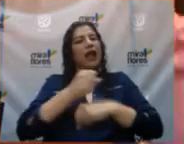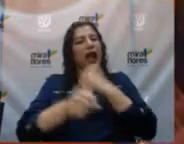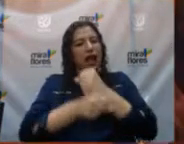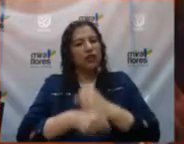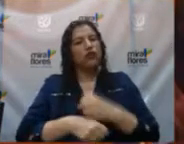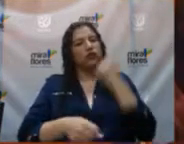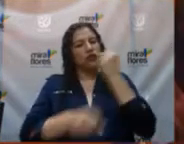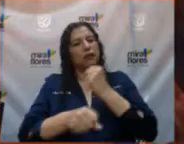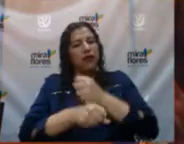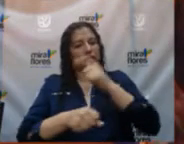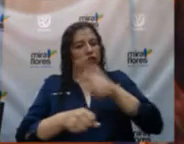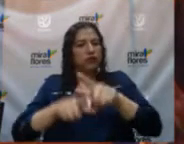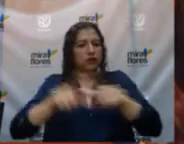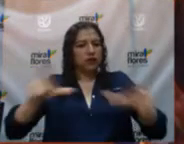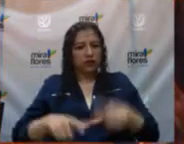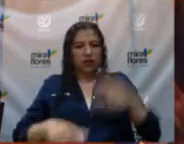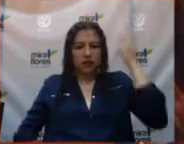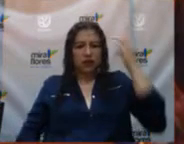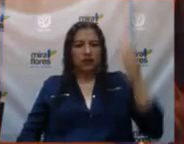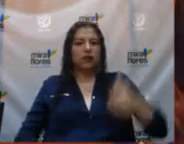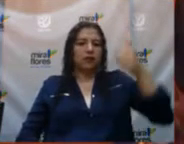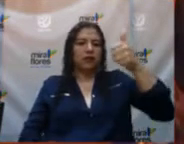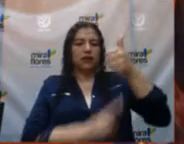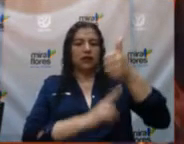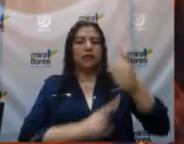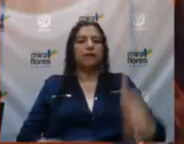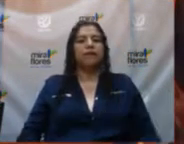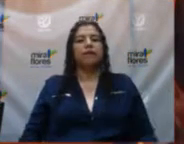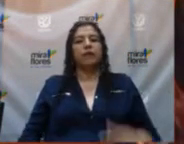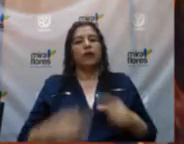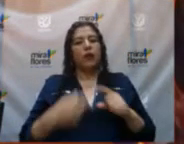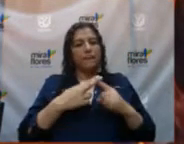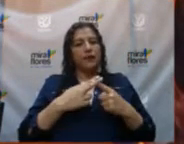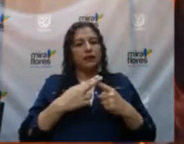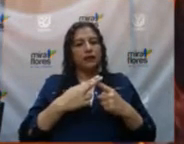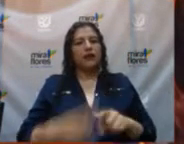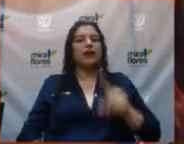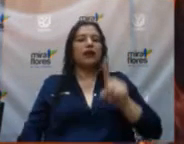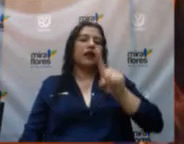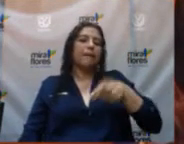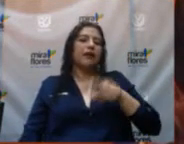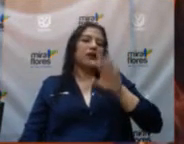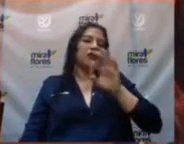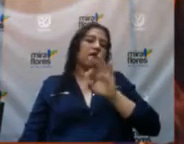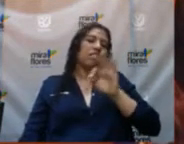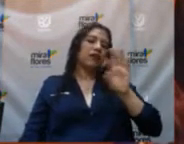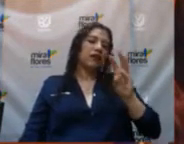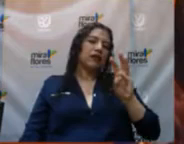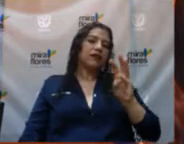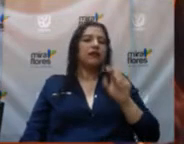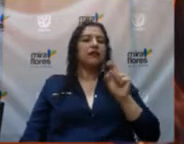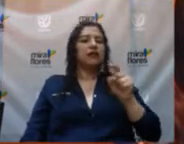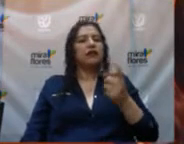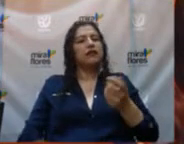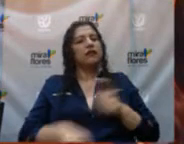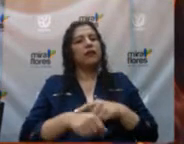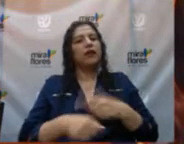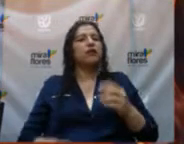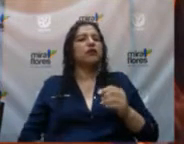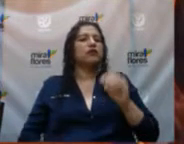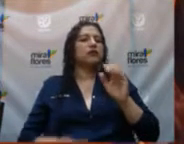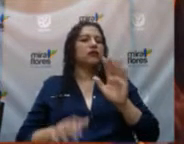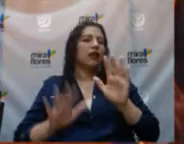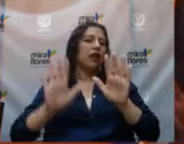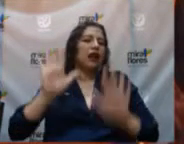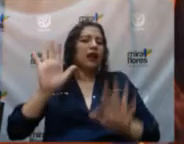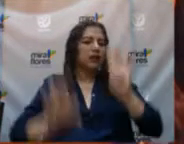maravillosa tribuna que es la de regidora. Empecé como regidora en 1996 y en ese entonces éramos 14 los